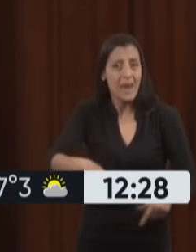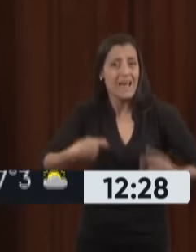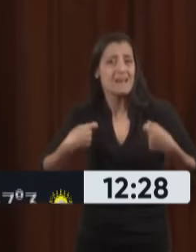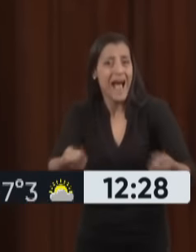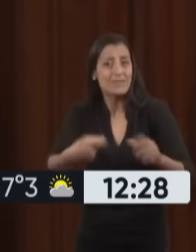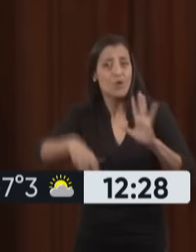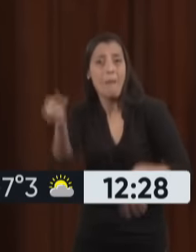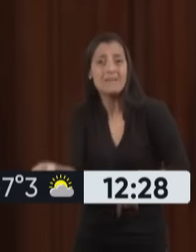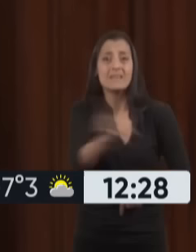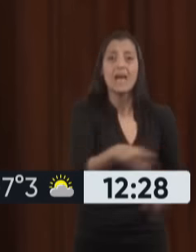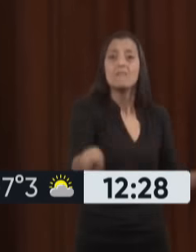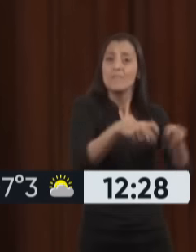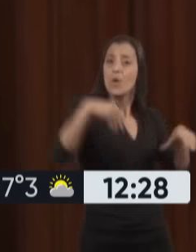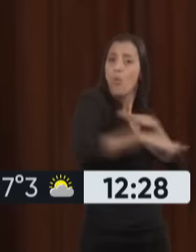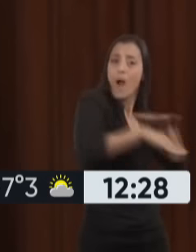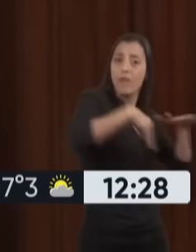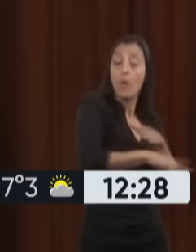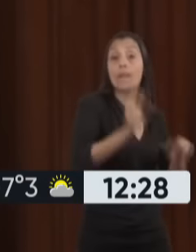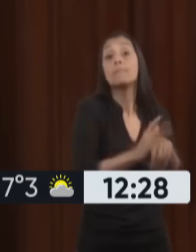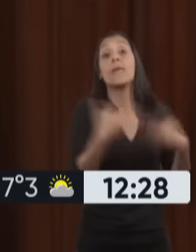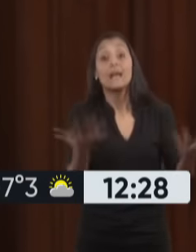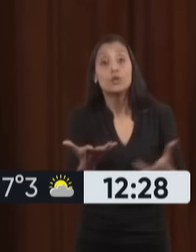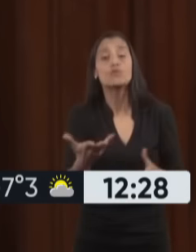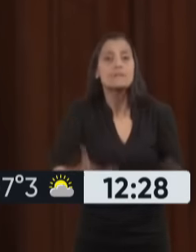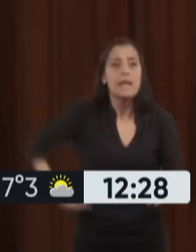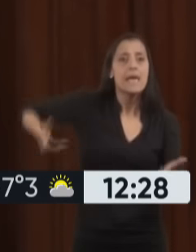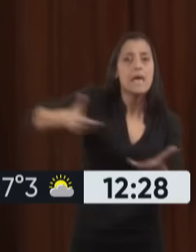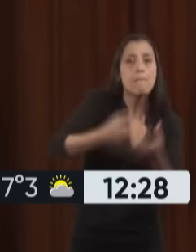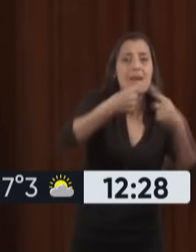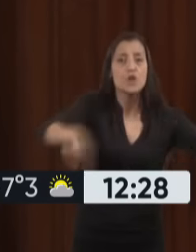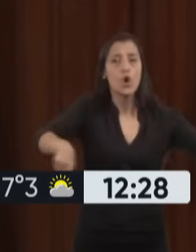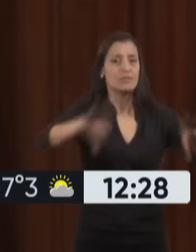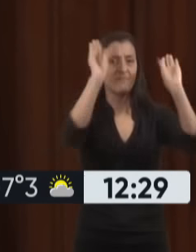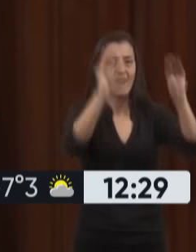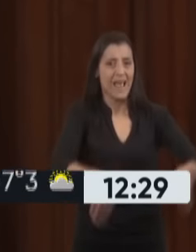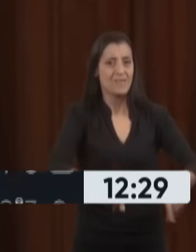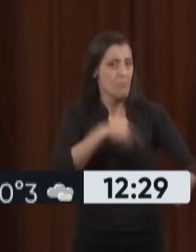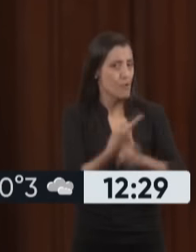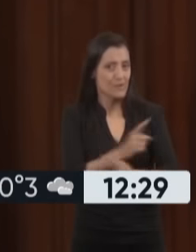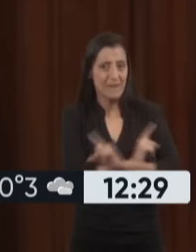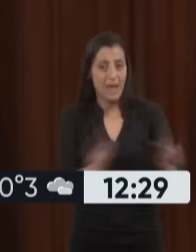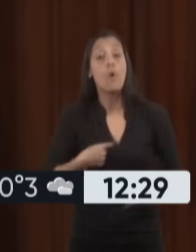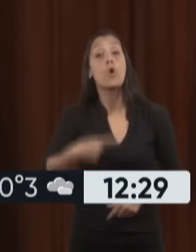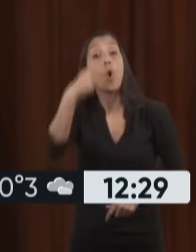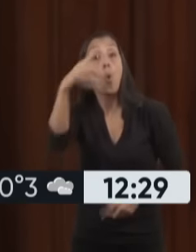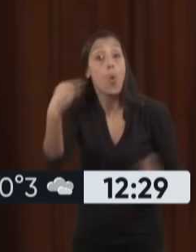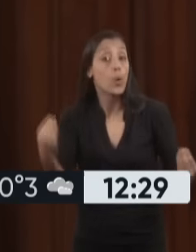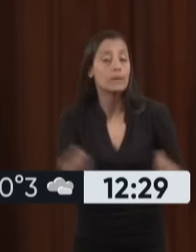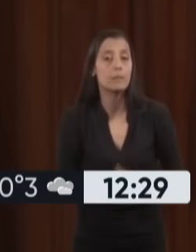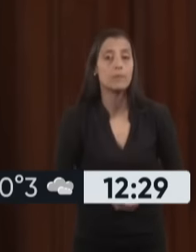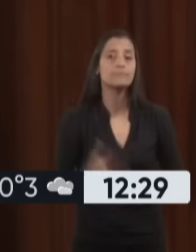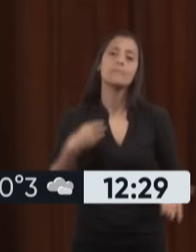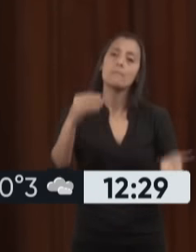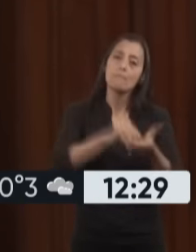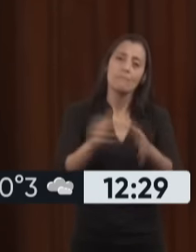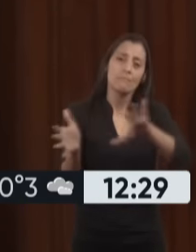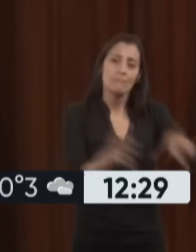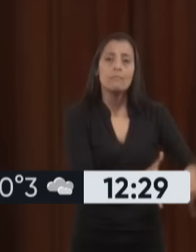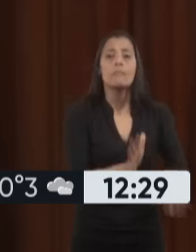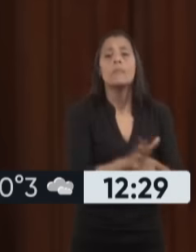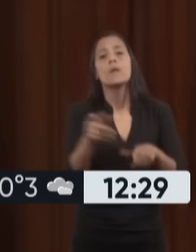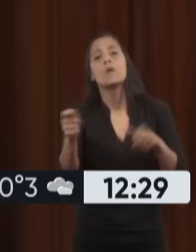capacidad de ahorro y, en consecuencia, la capacidad de inversión de todos. Y por último, a pesar de tanto llenarse